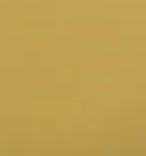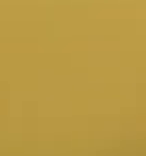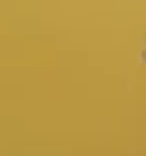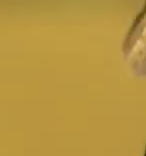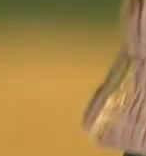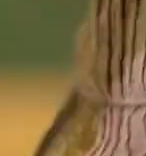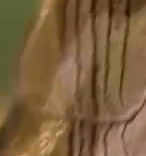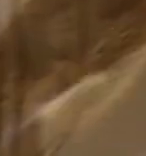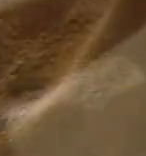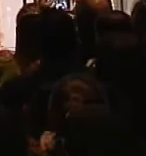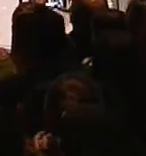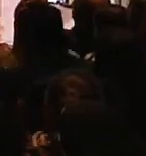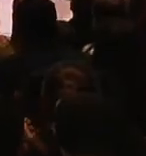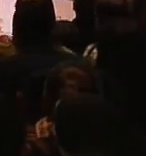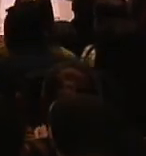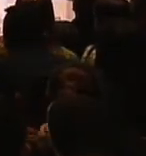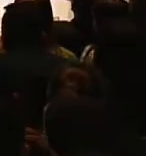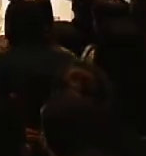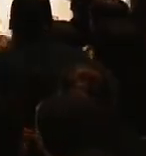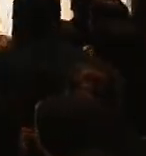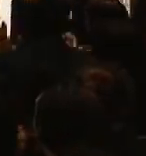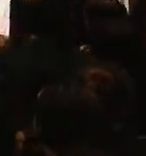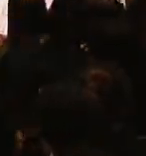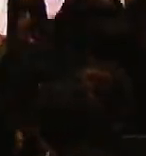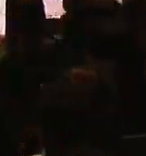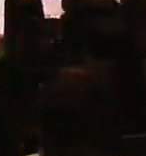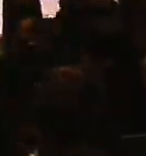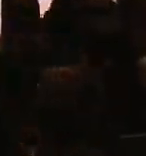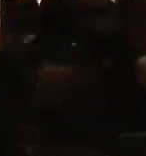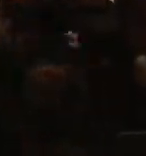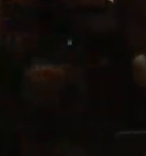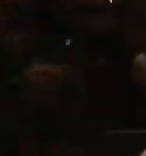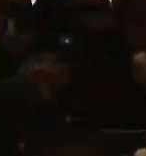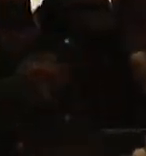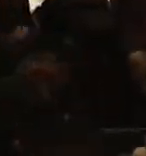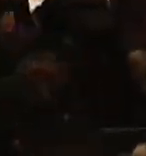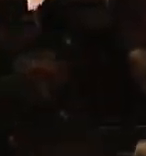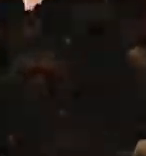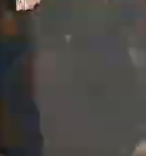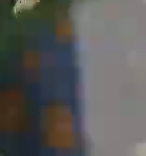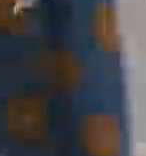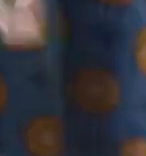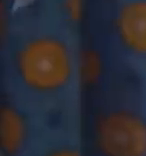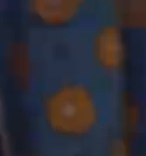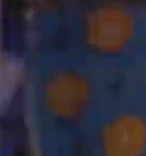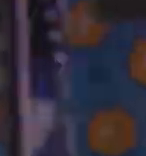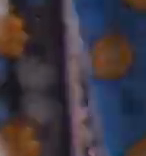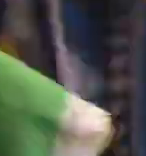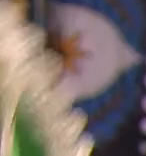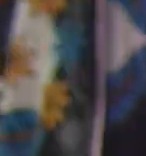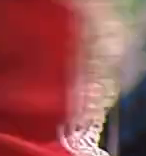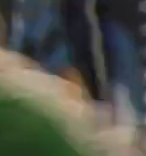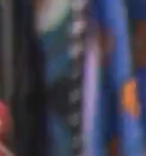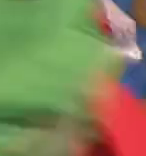En una montaña espesa, Margarita se escondió en una montaña espesa. La mamá se la encontró con